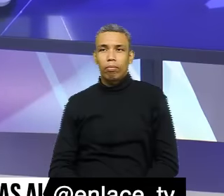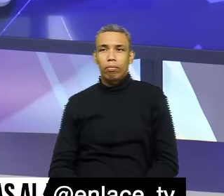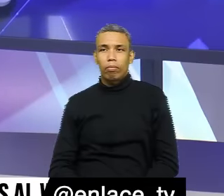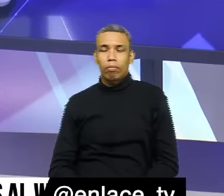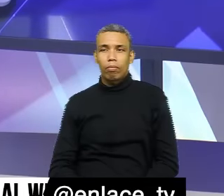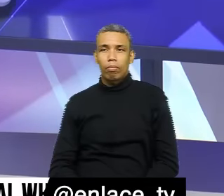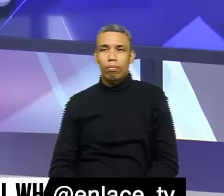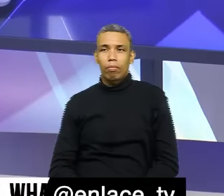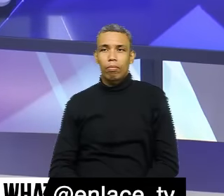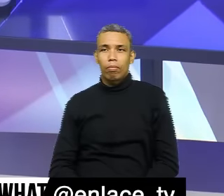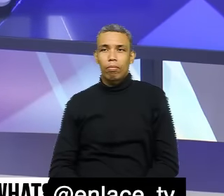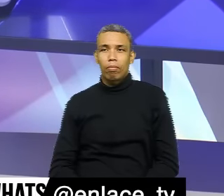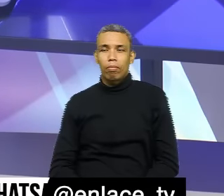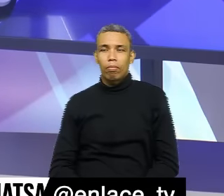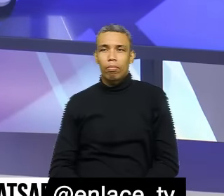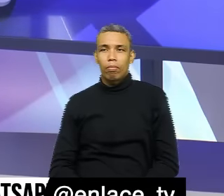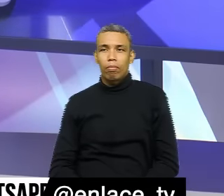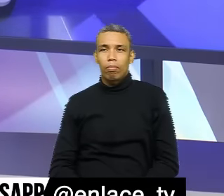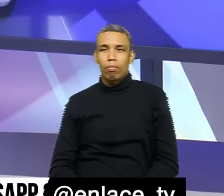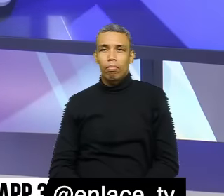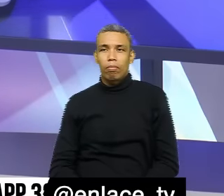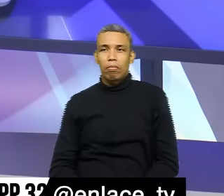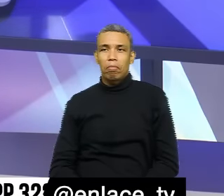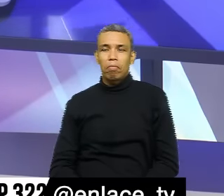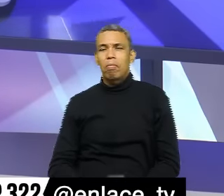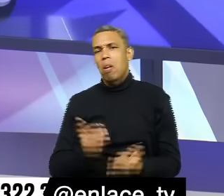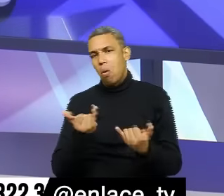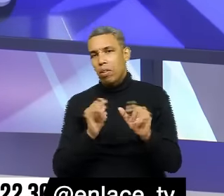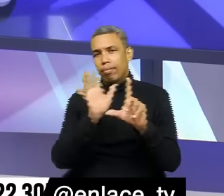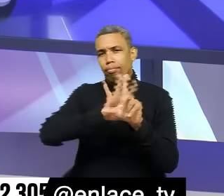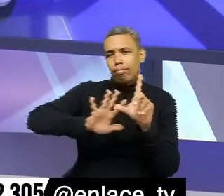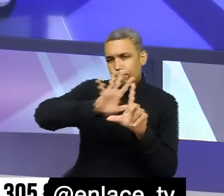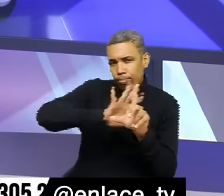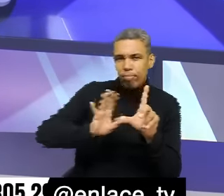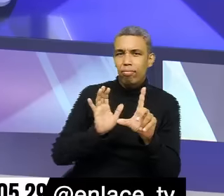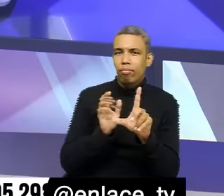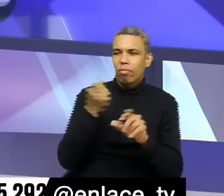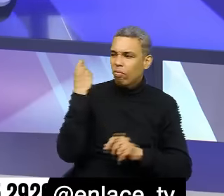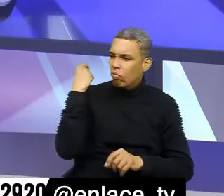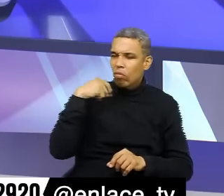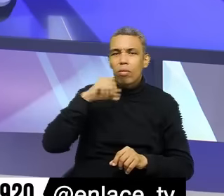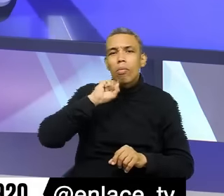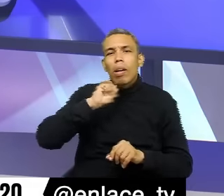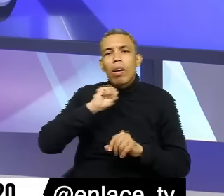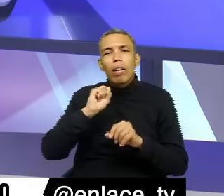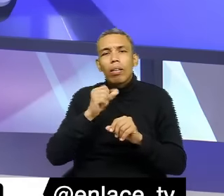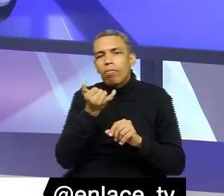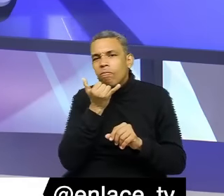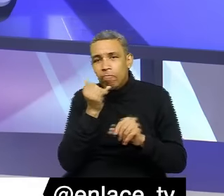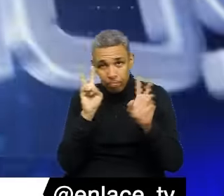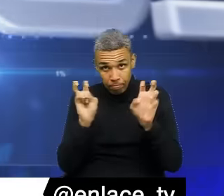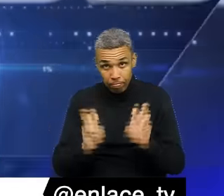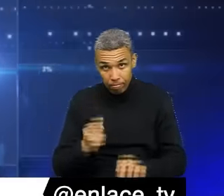Y a continuación les presentamos en imágenes y sonidos otros hechos importantes que han ocurrido en las últimas horas.